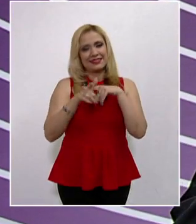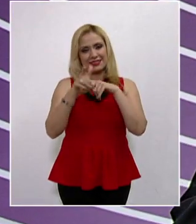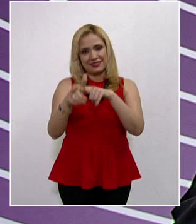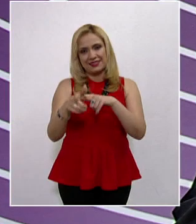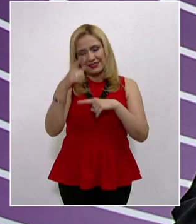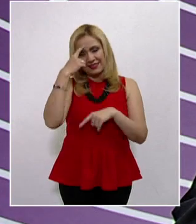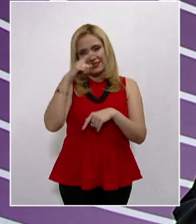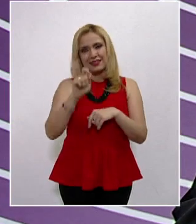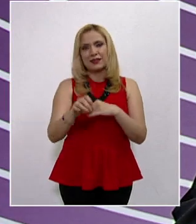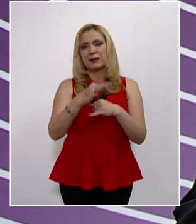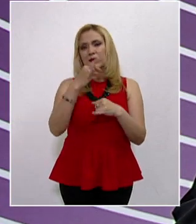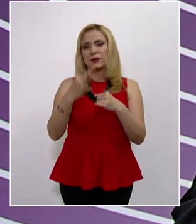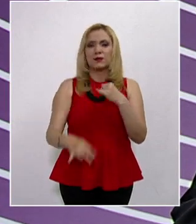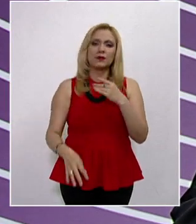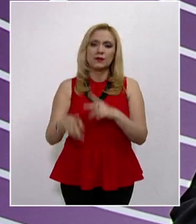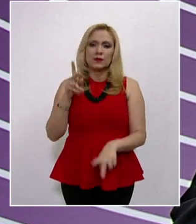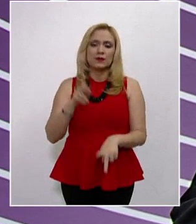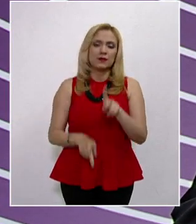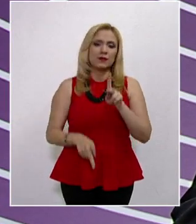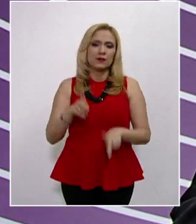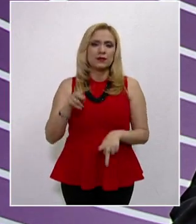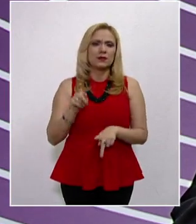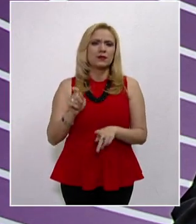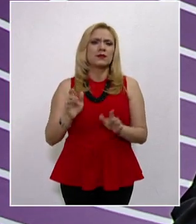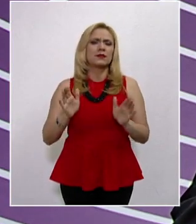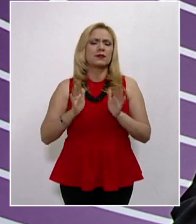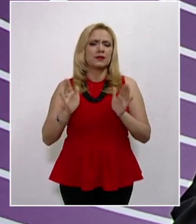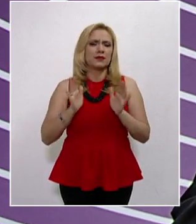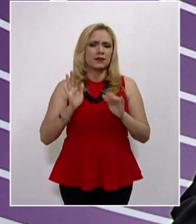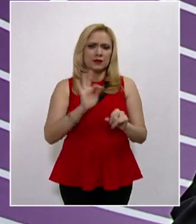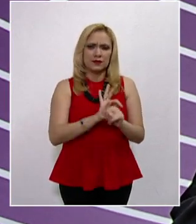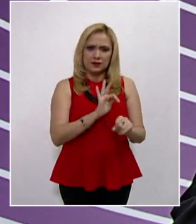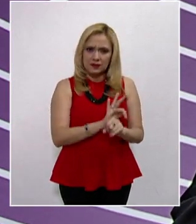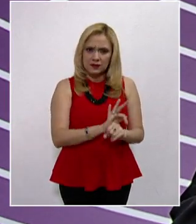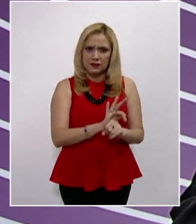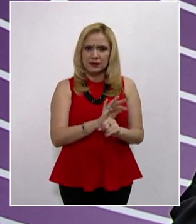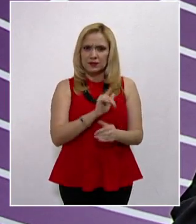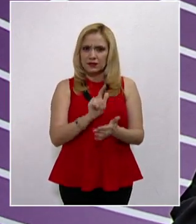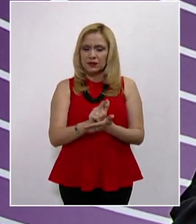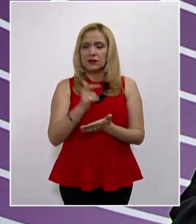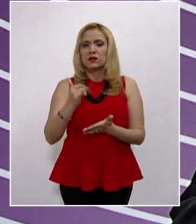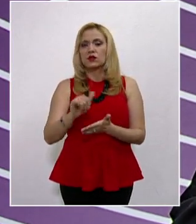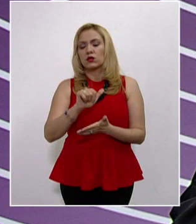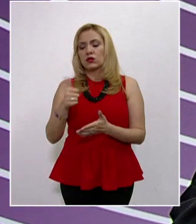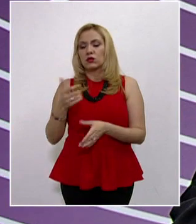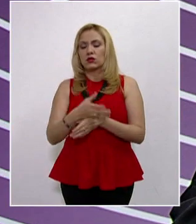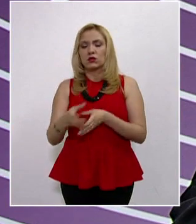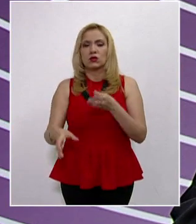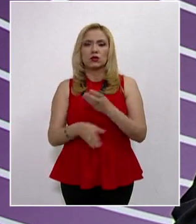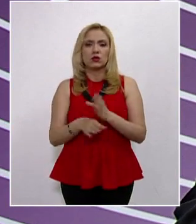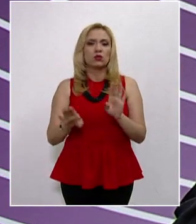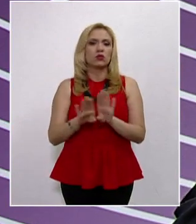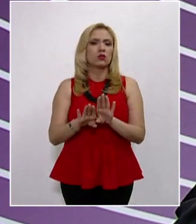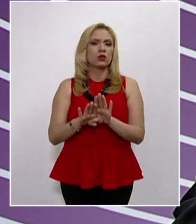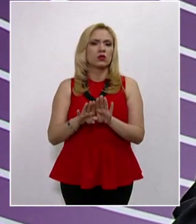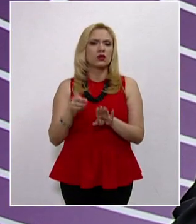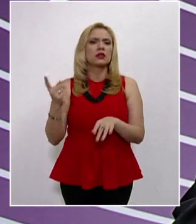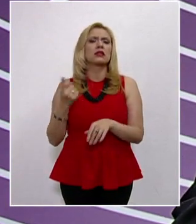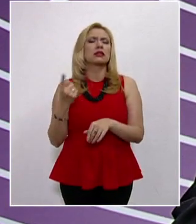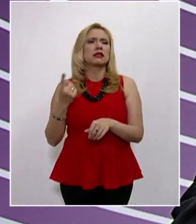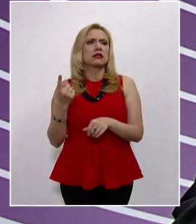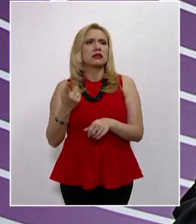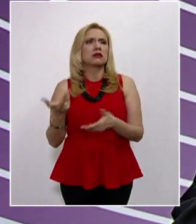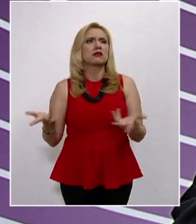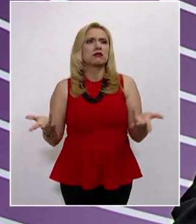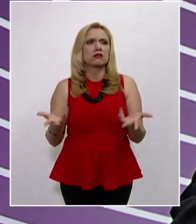bloque para que sigamos platicando el fuero militar, pero también relacionado con otras situaciones conexas, como qué implica el